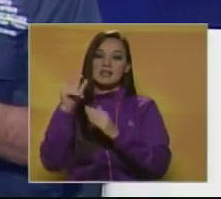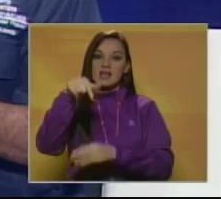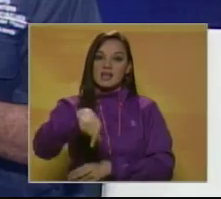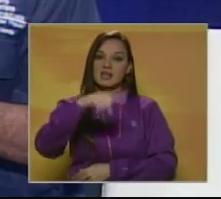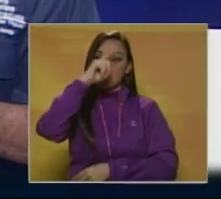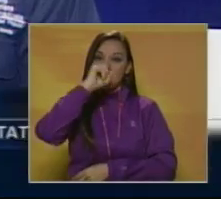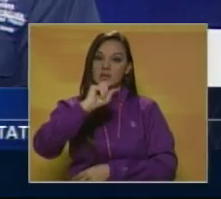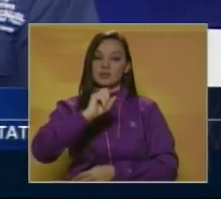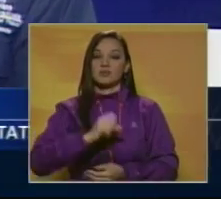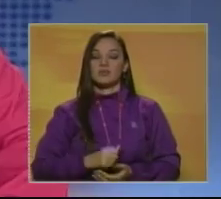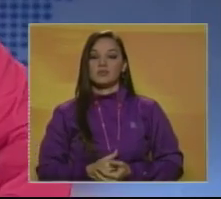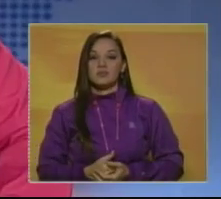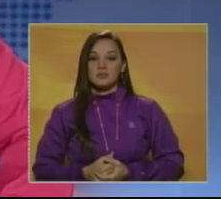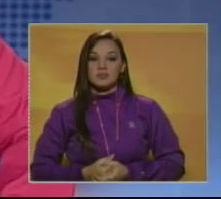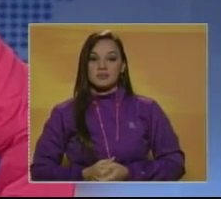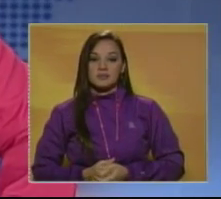año.